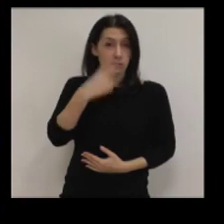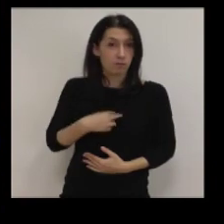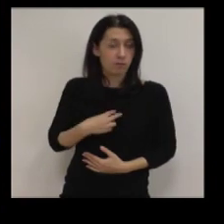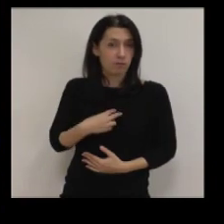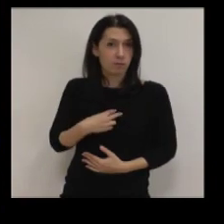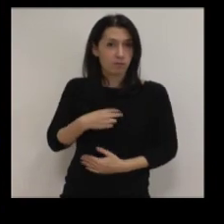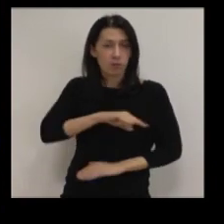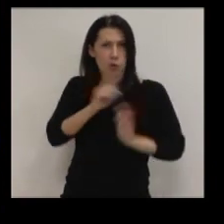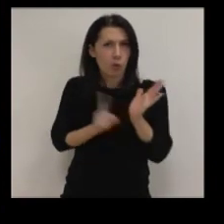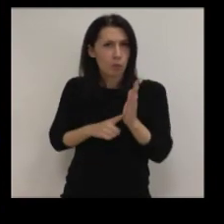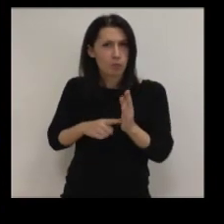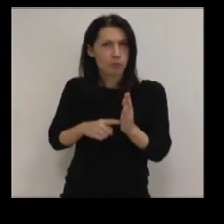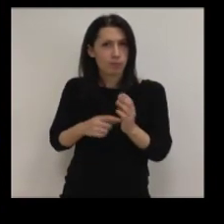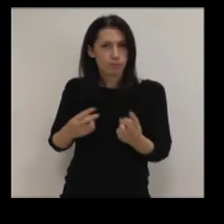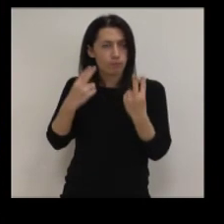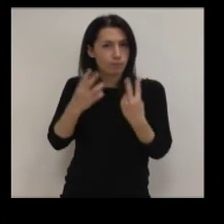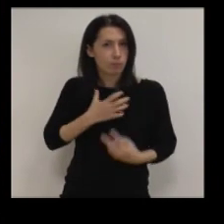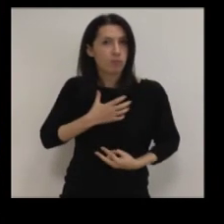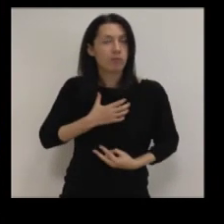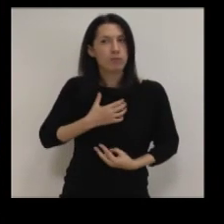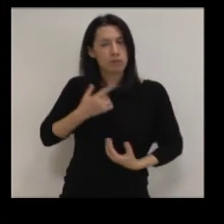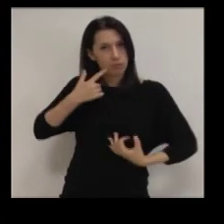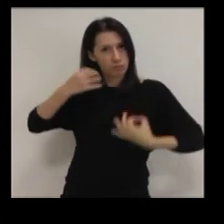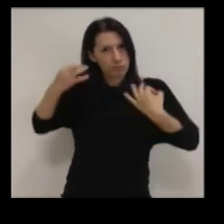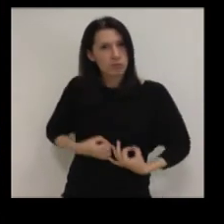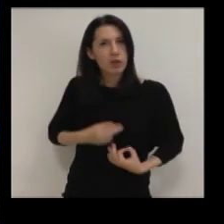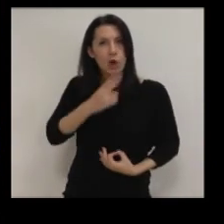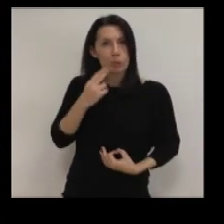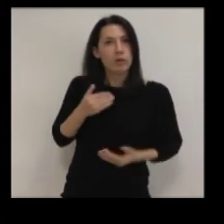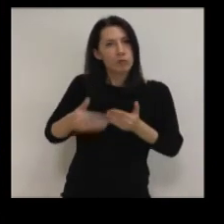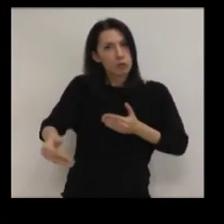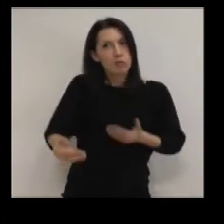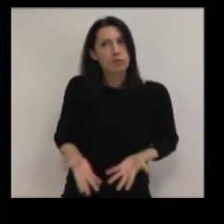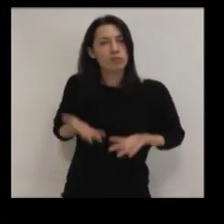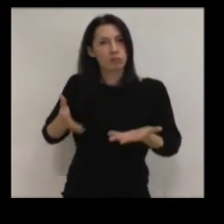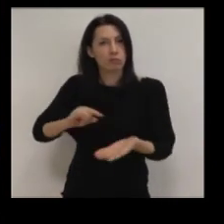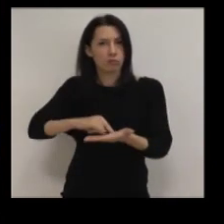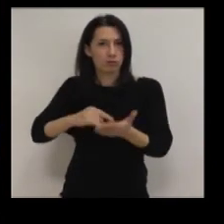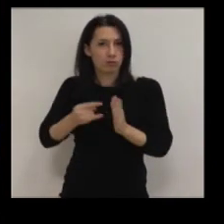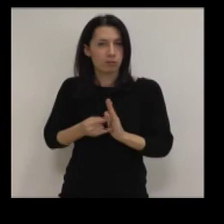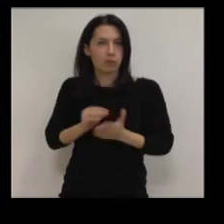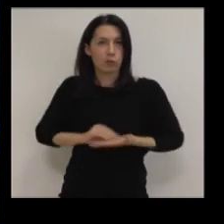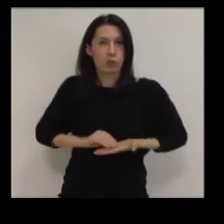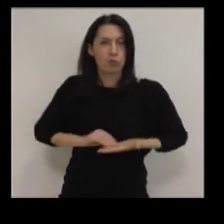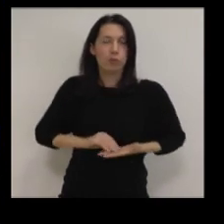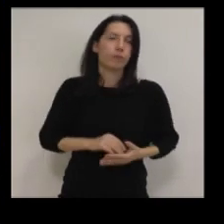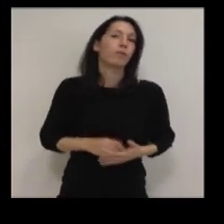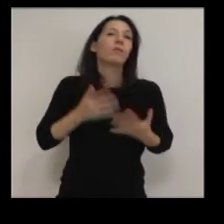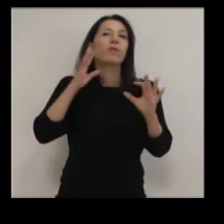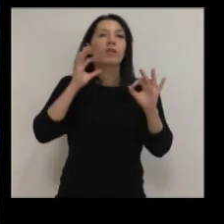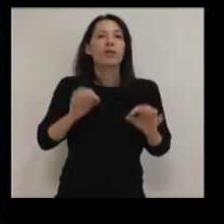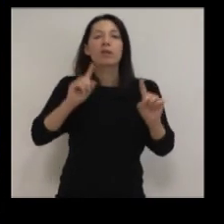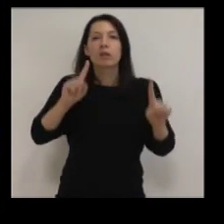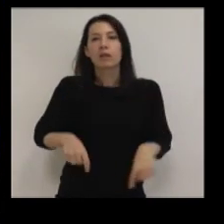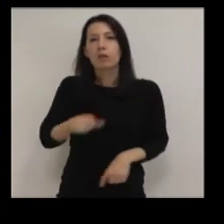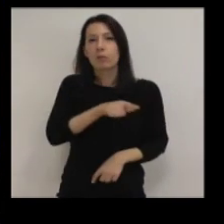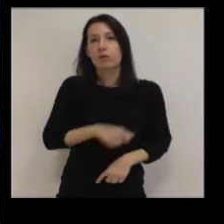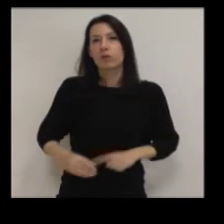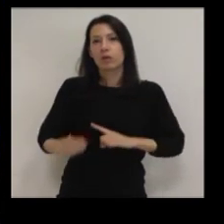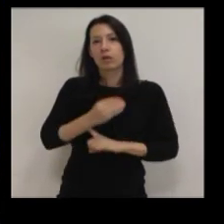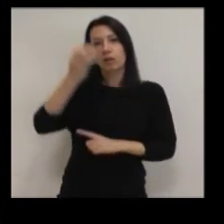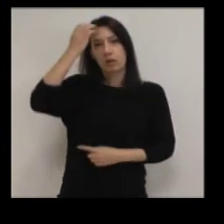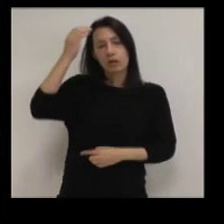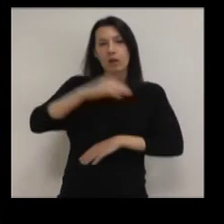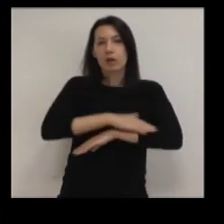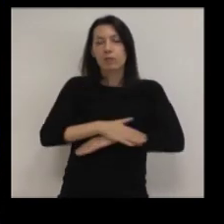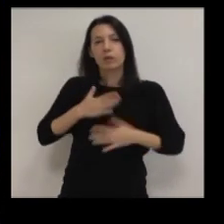os aseguro que estamos comprometidos y lo vamos a solucionar en caso de que haya habido por supuesto a los patronos, al Ministerio de